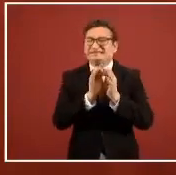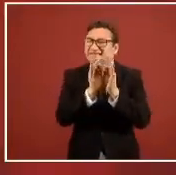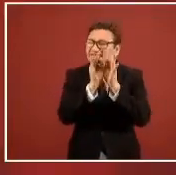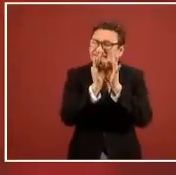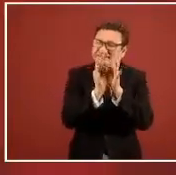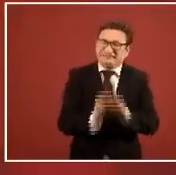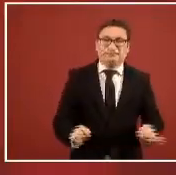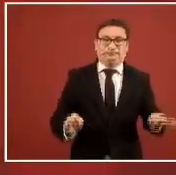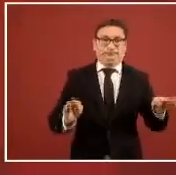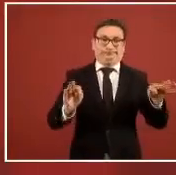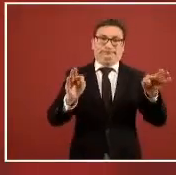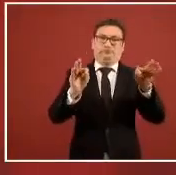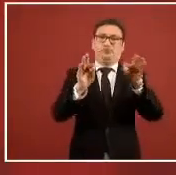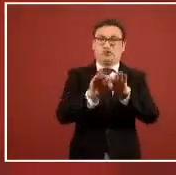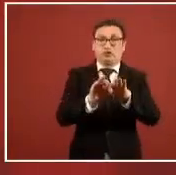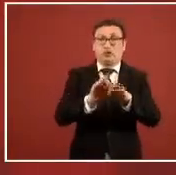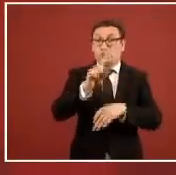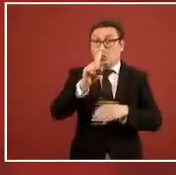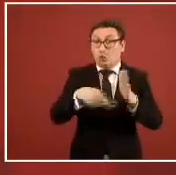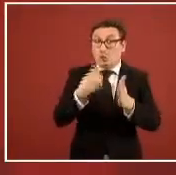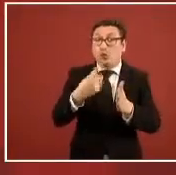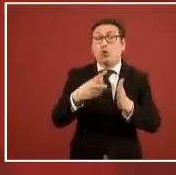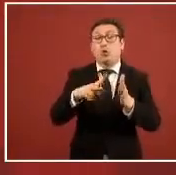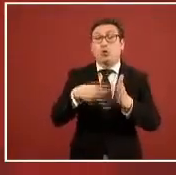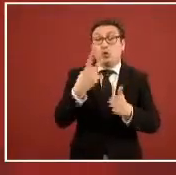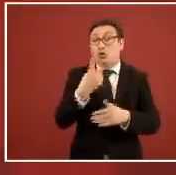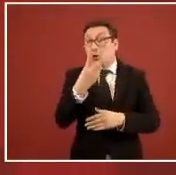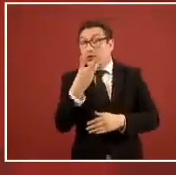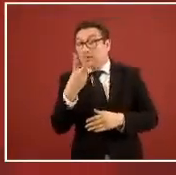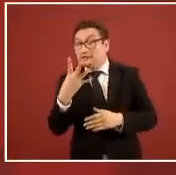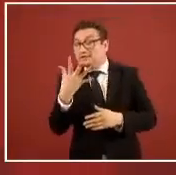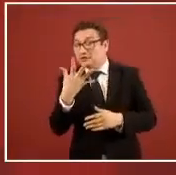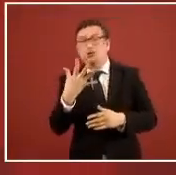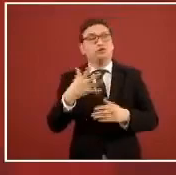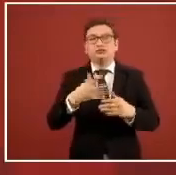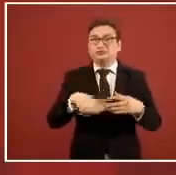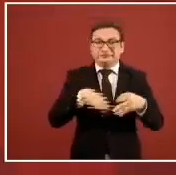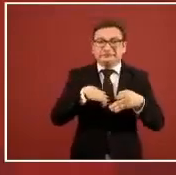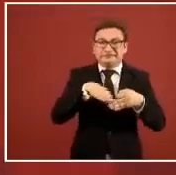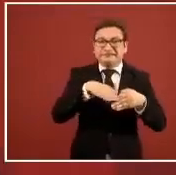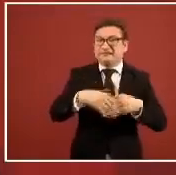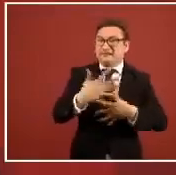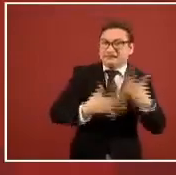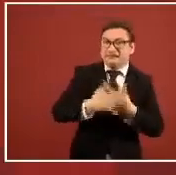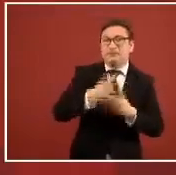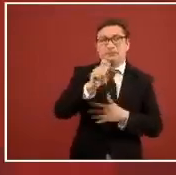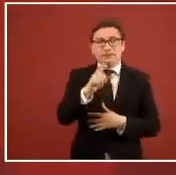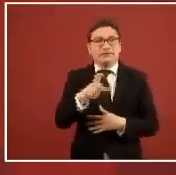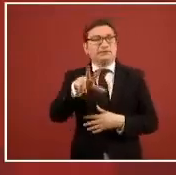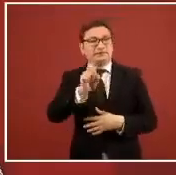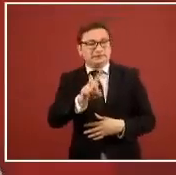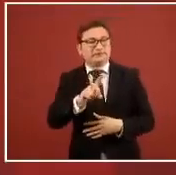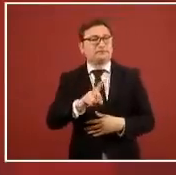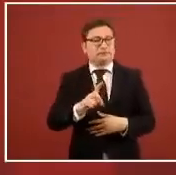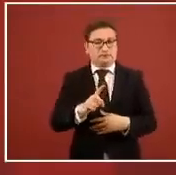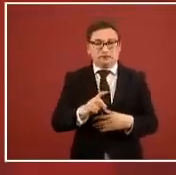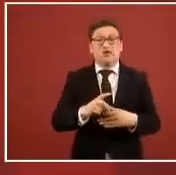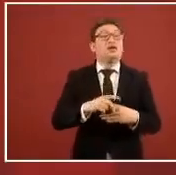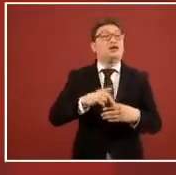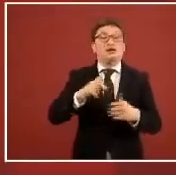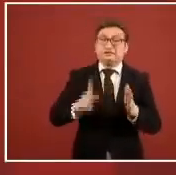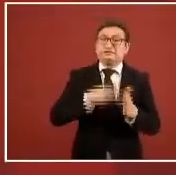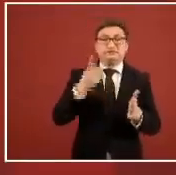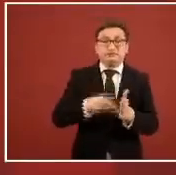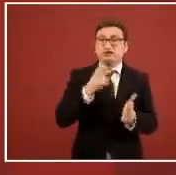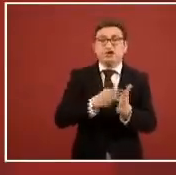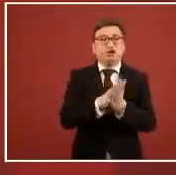importante y no es una vez, ni dos, ni tres, ni cinco. Es 15, 20, 30 veces. Ya hemos dicho que